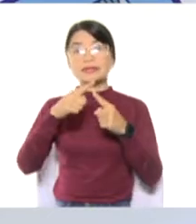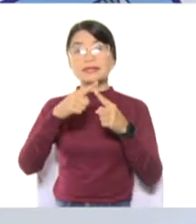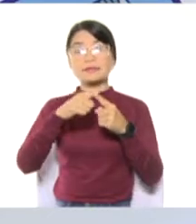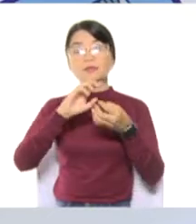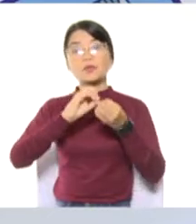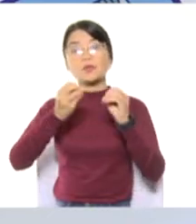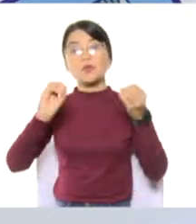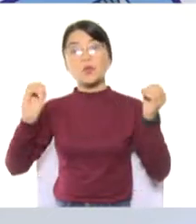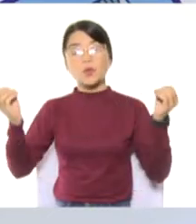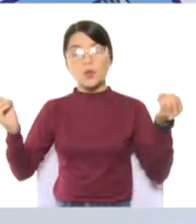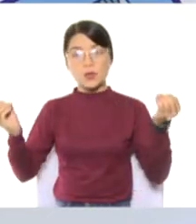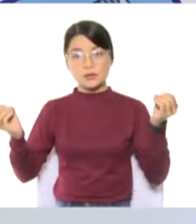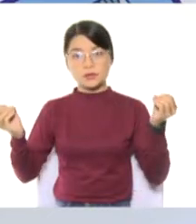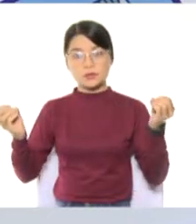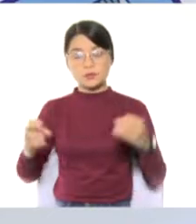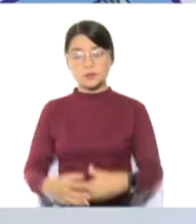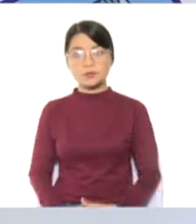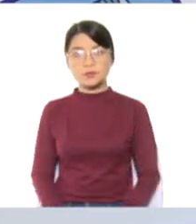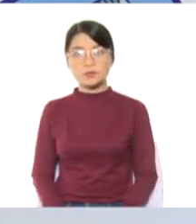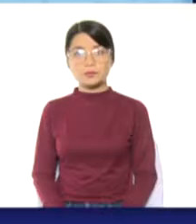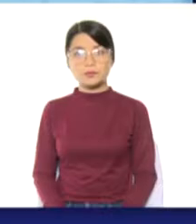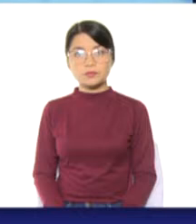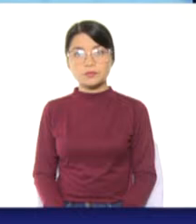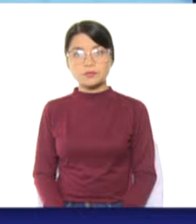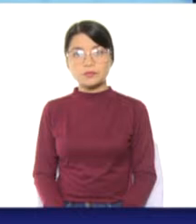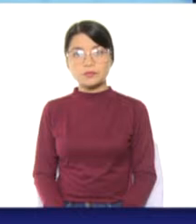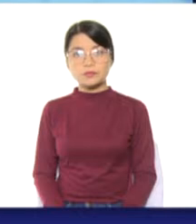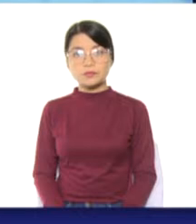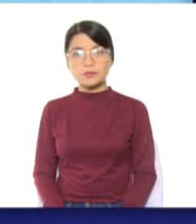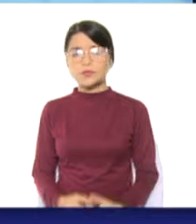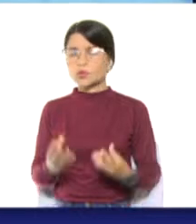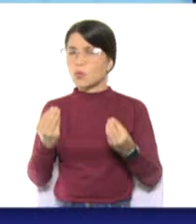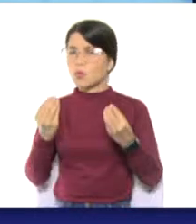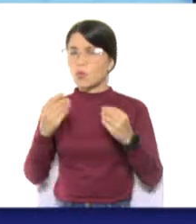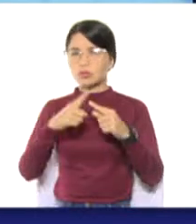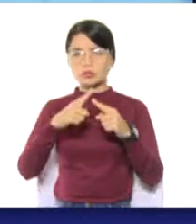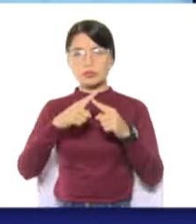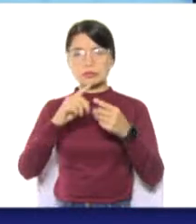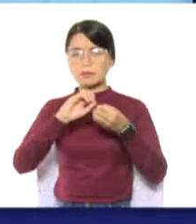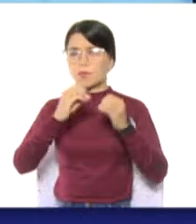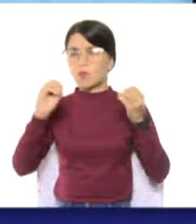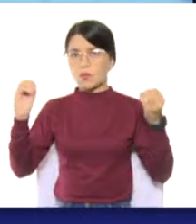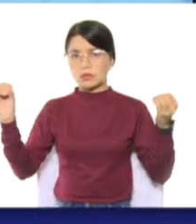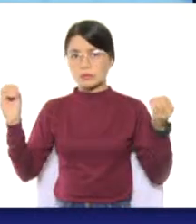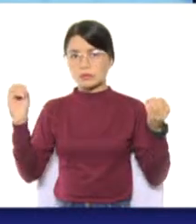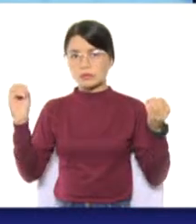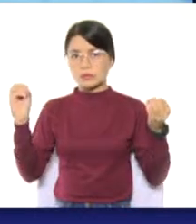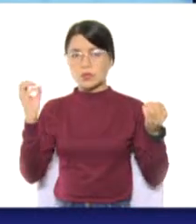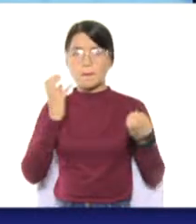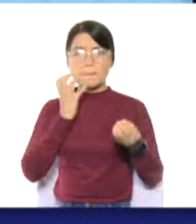oraciones en este caso, que son varios. Vamos a hablar de lo que serían